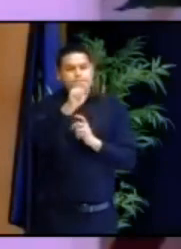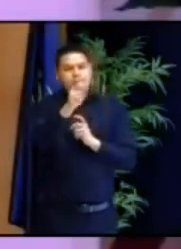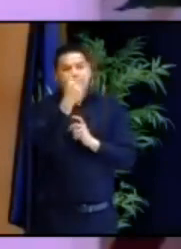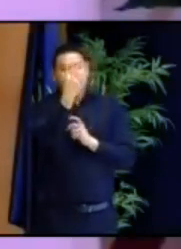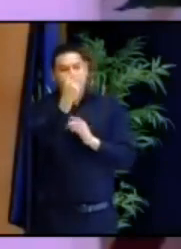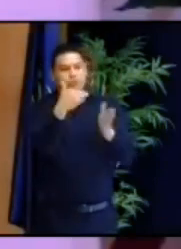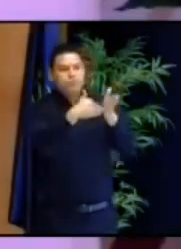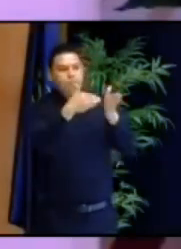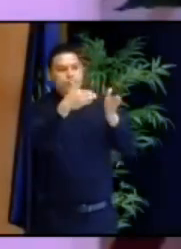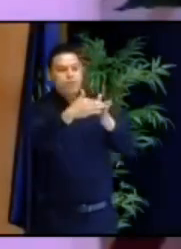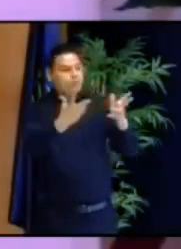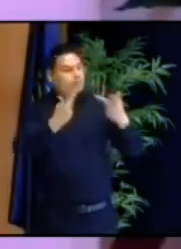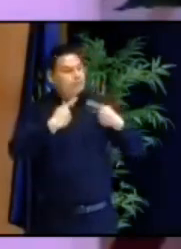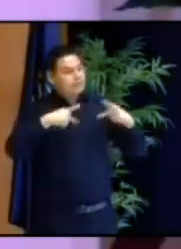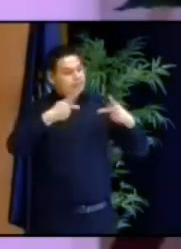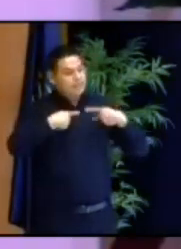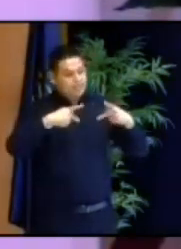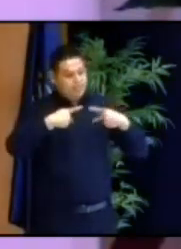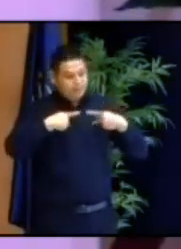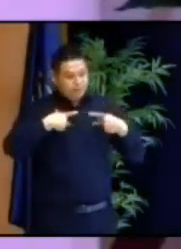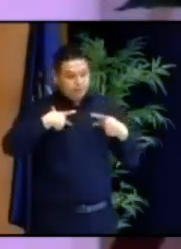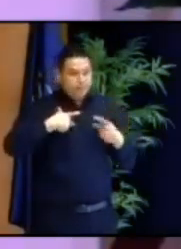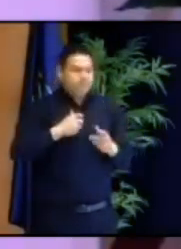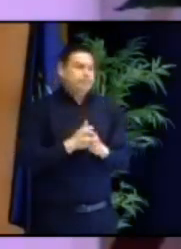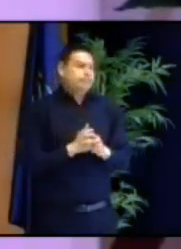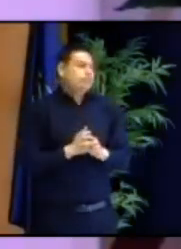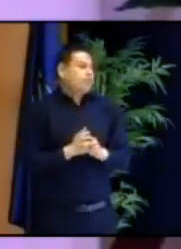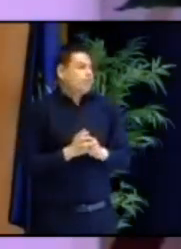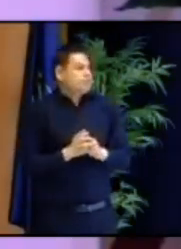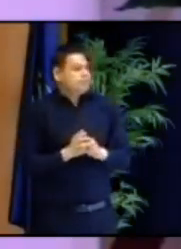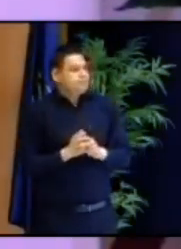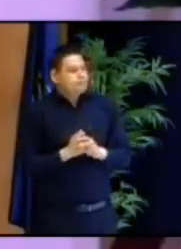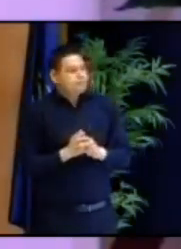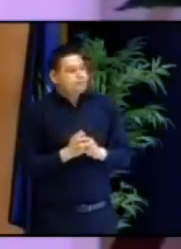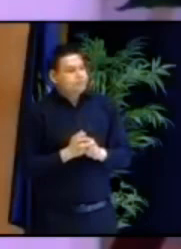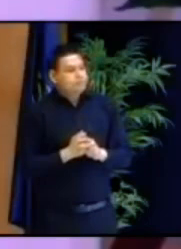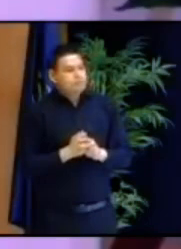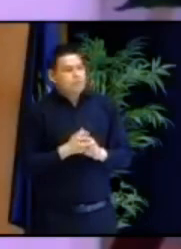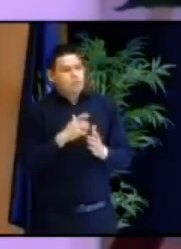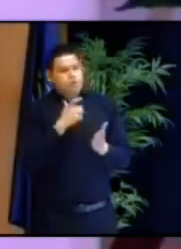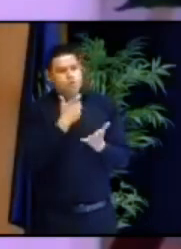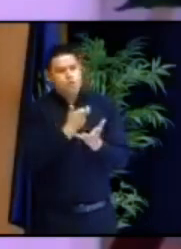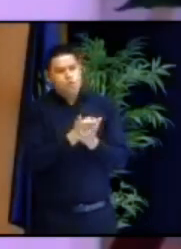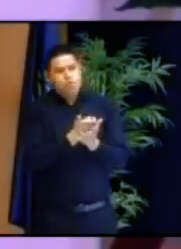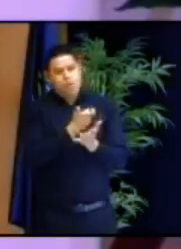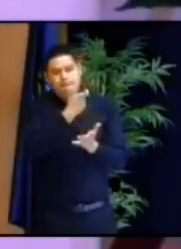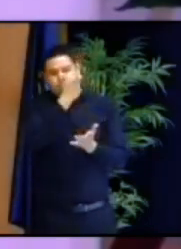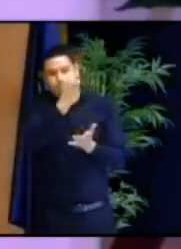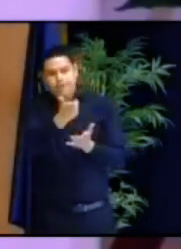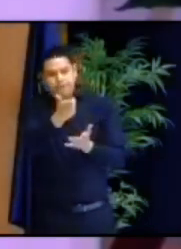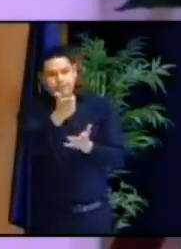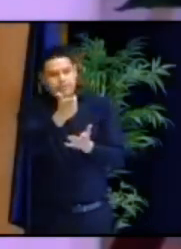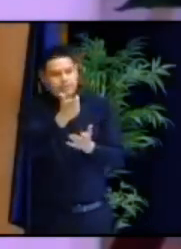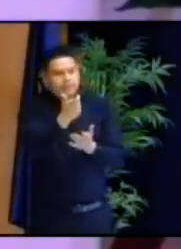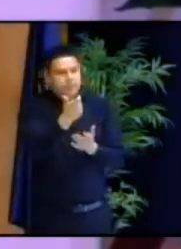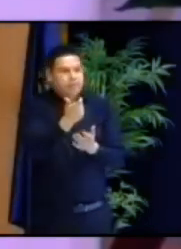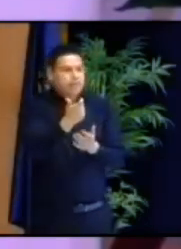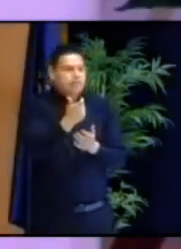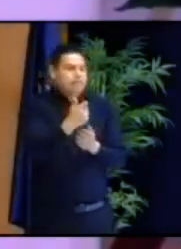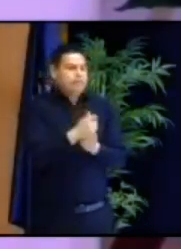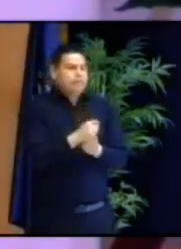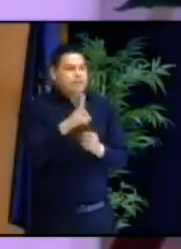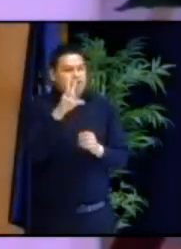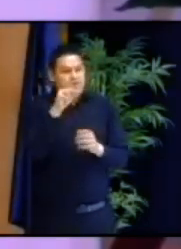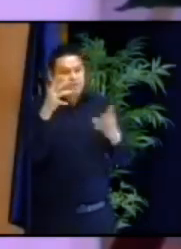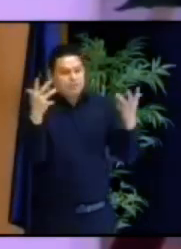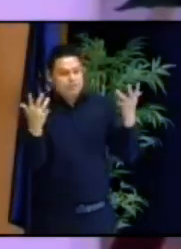millones de habitantes en la zona centro, con una inversión que históricamente no se había